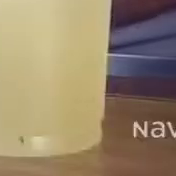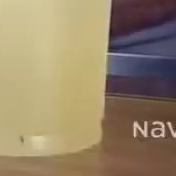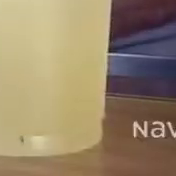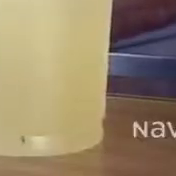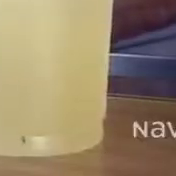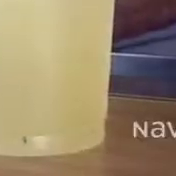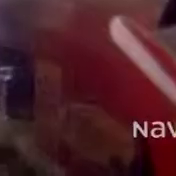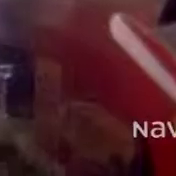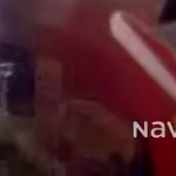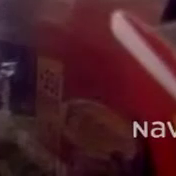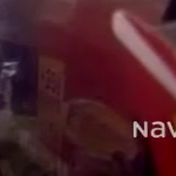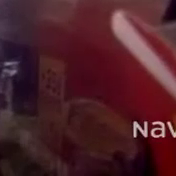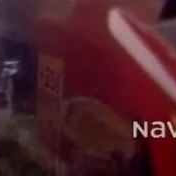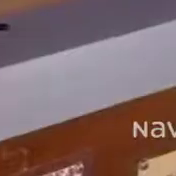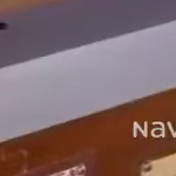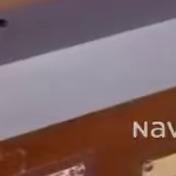The